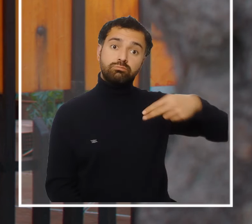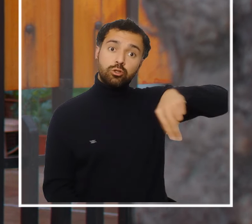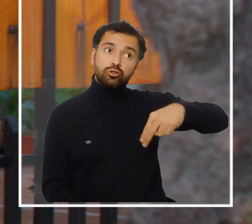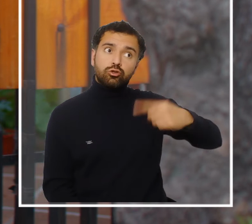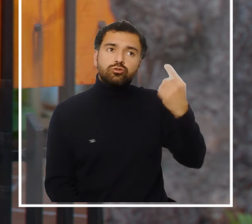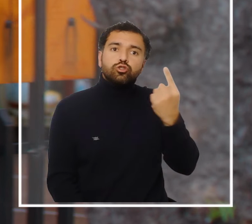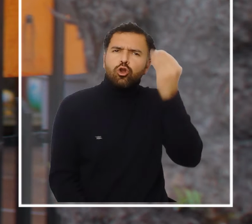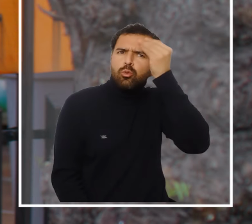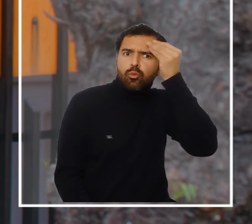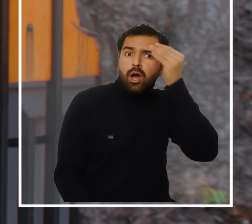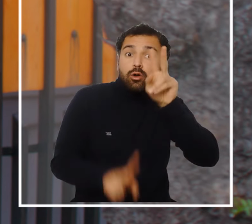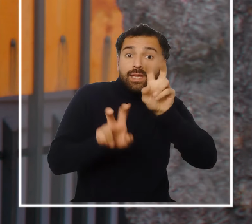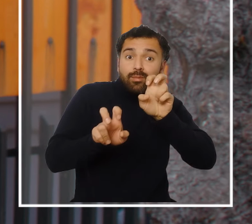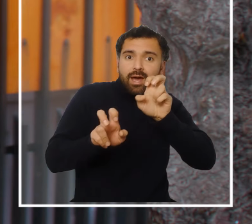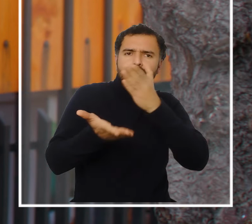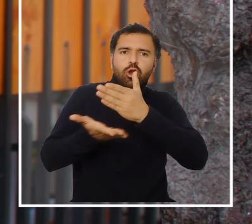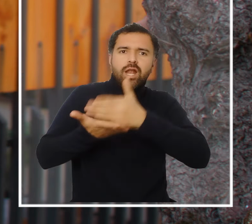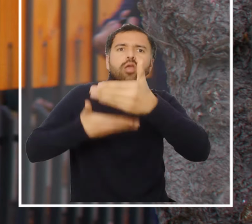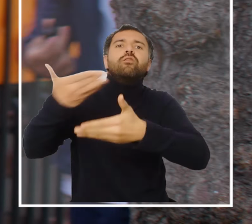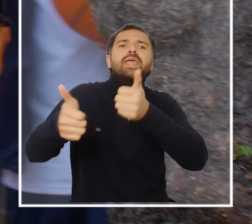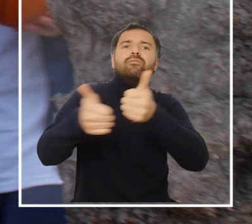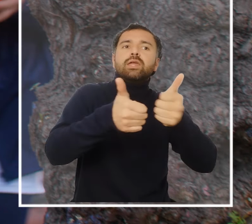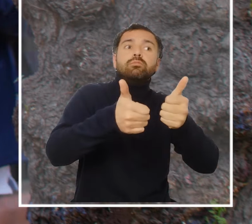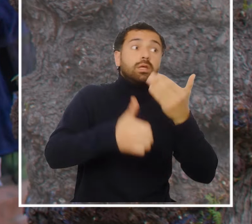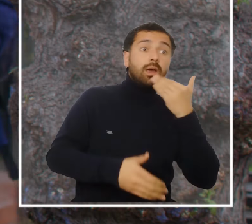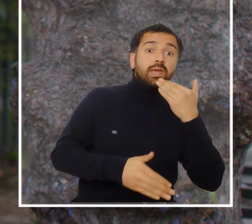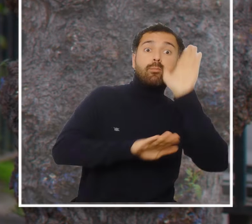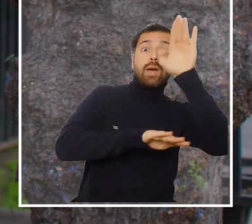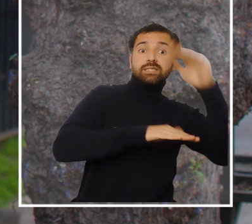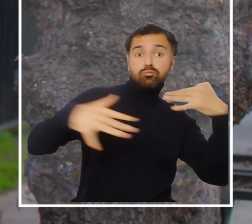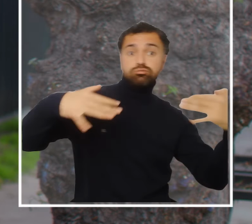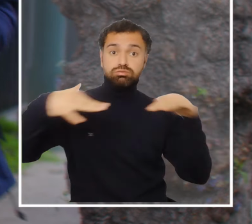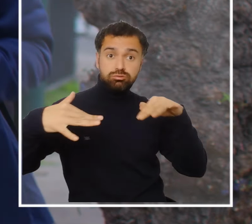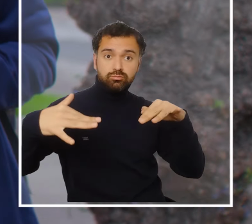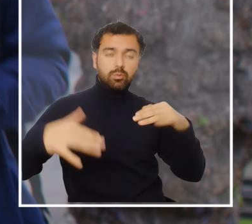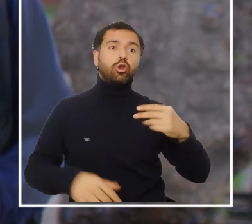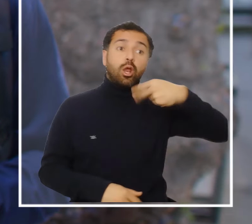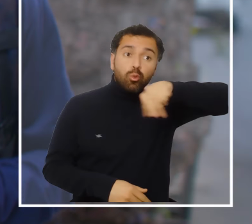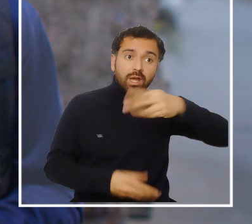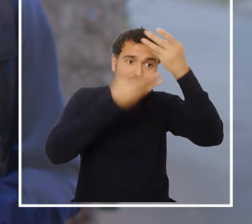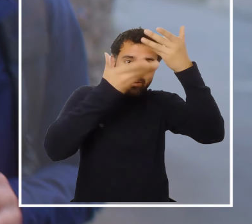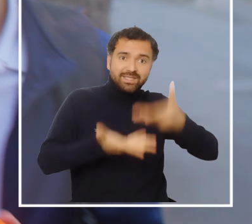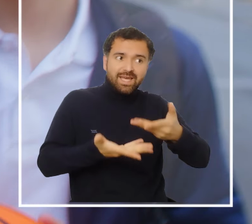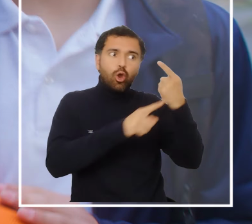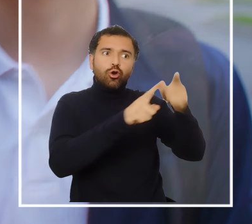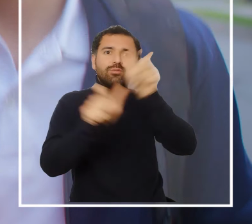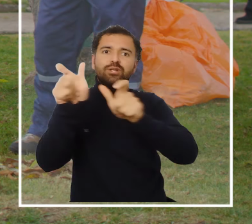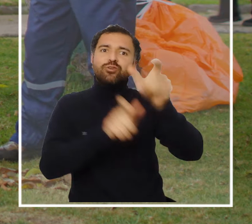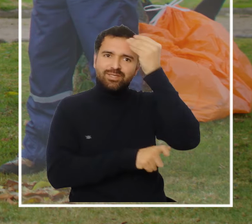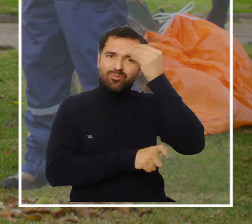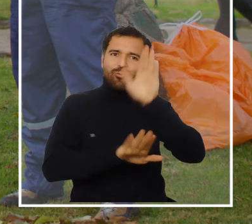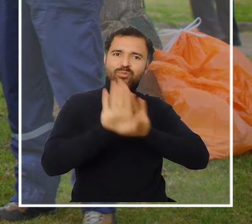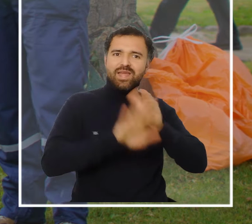Hoy, nosotros solo debemos preocuparnos de que nos vaya bien en el colegio. Y en el partido de básquet. Porque de nuestro bienestar también se preocupan otros.